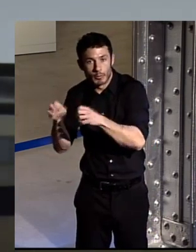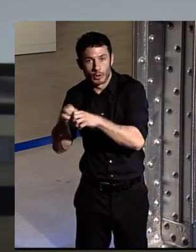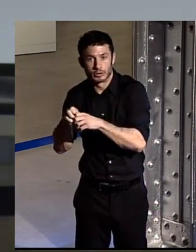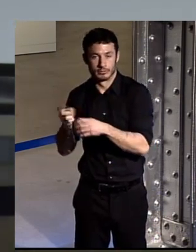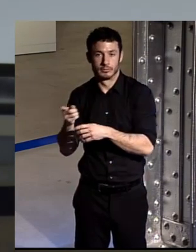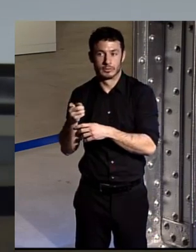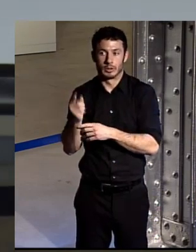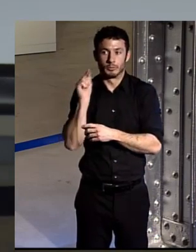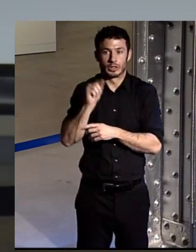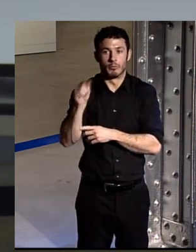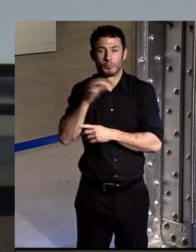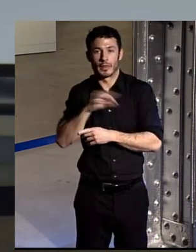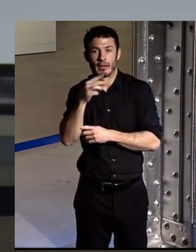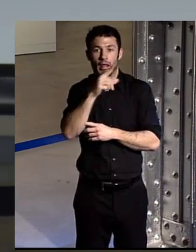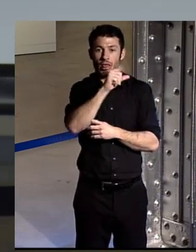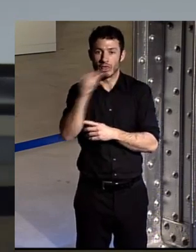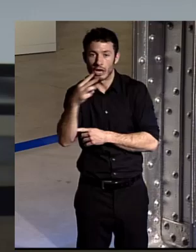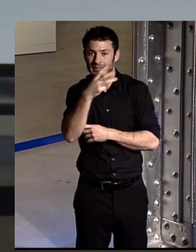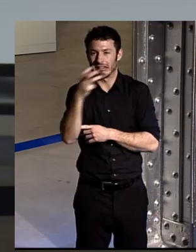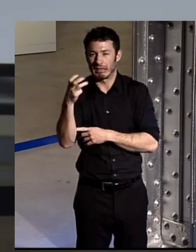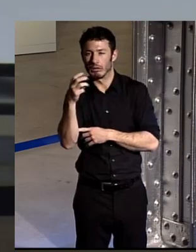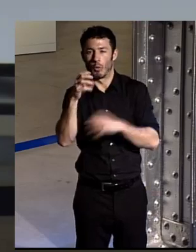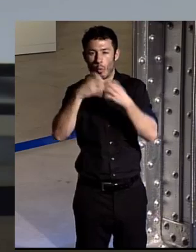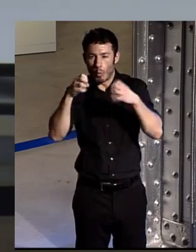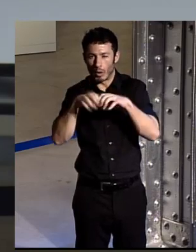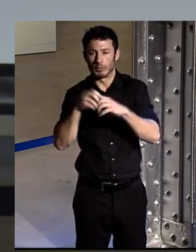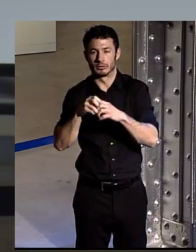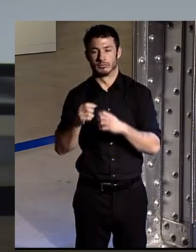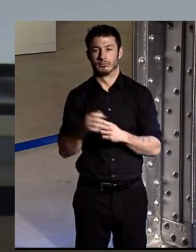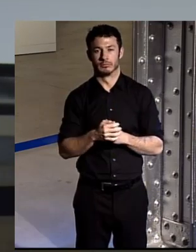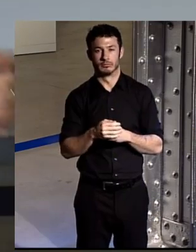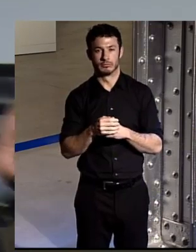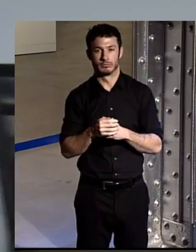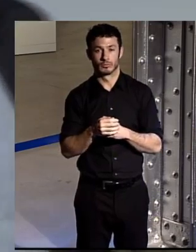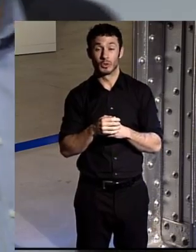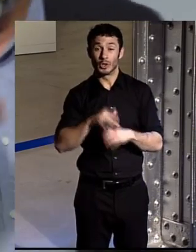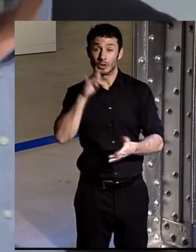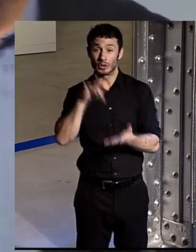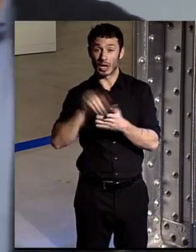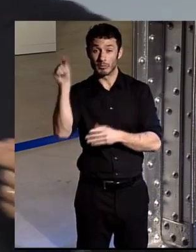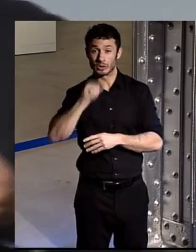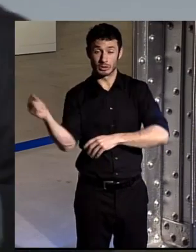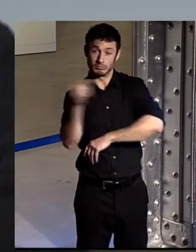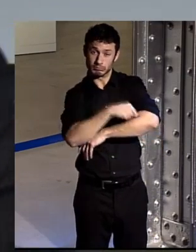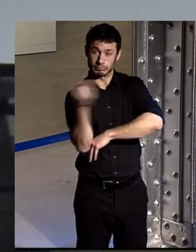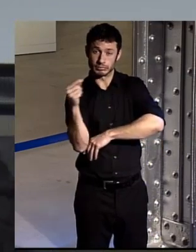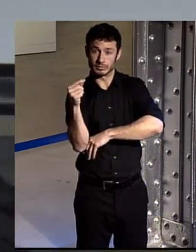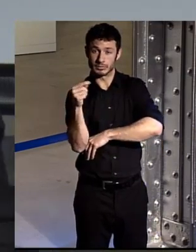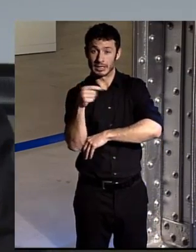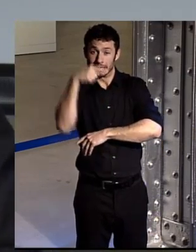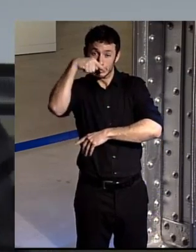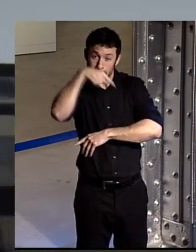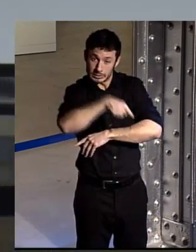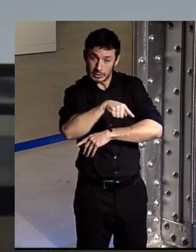mosquita puede llegar a poner entre 100 y 300 huevos distintos. Los mosquitos cuando pican, lo que vamos a ver ahí es la trompa del